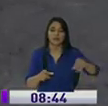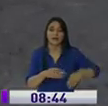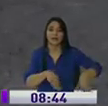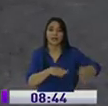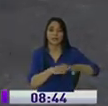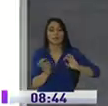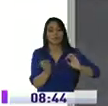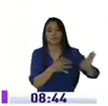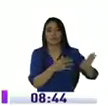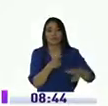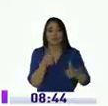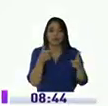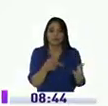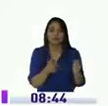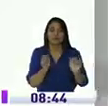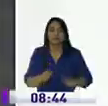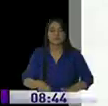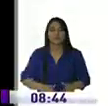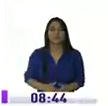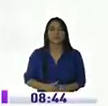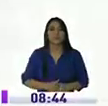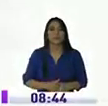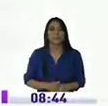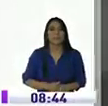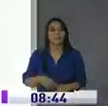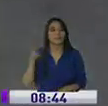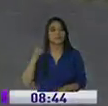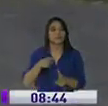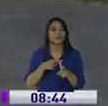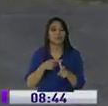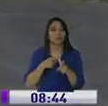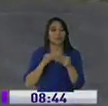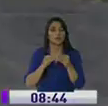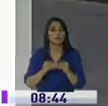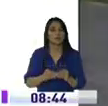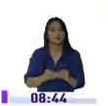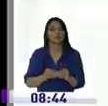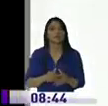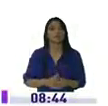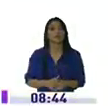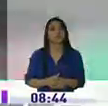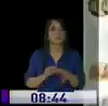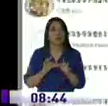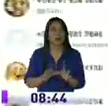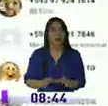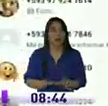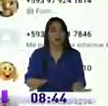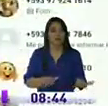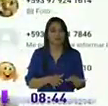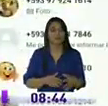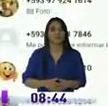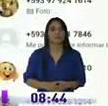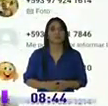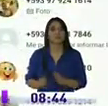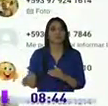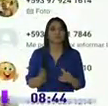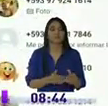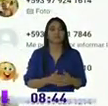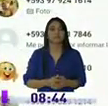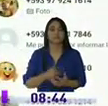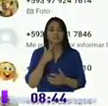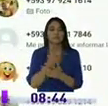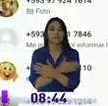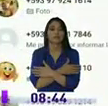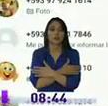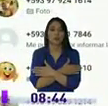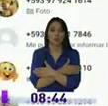este caso la vereda, que necesitan urgente reparación y orden. Rumiñahui, Nazacota. Tengo un cordial saludo, por favor